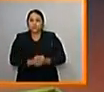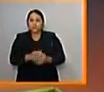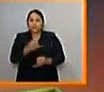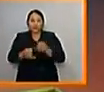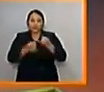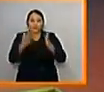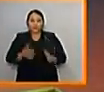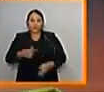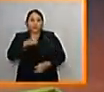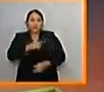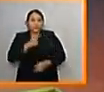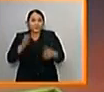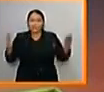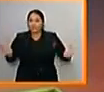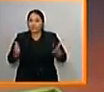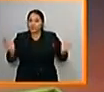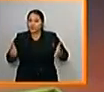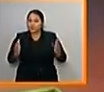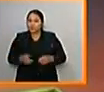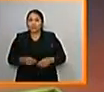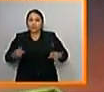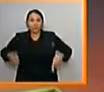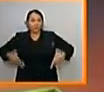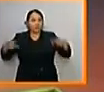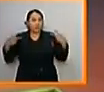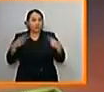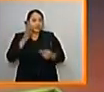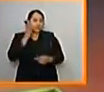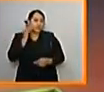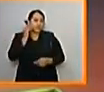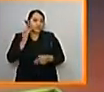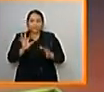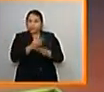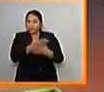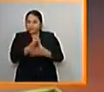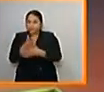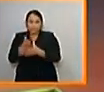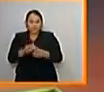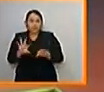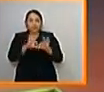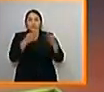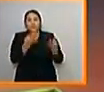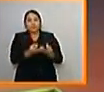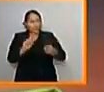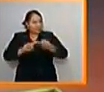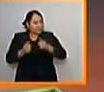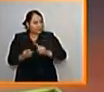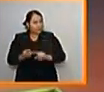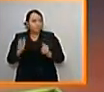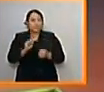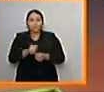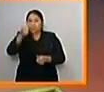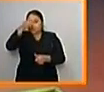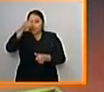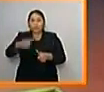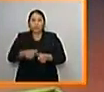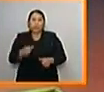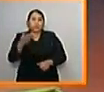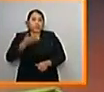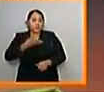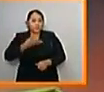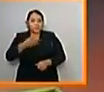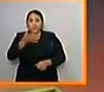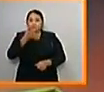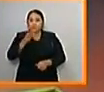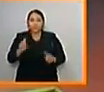nos complace seguir animándote, no dejes de vivir la experiencia de compartir familia y amigos. Recuerda que la suerte te